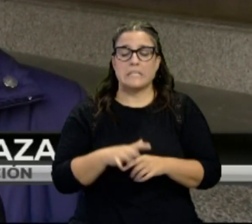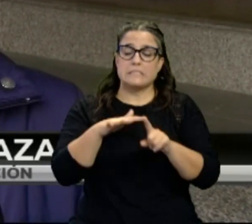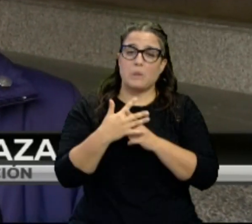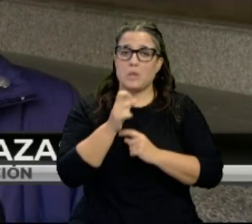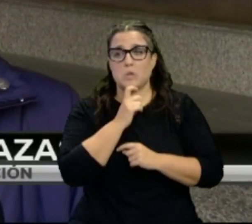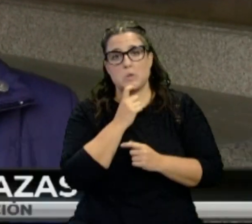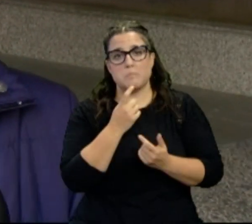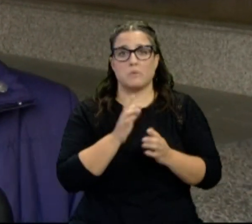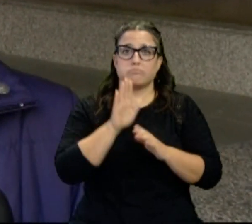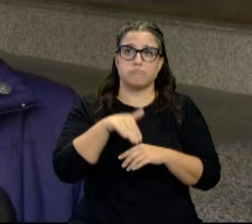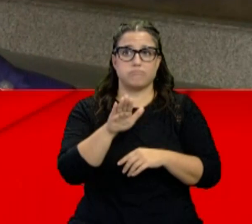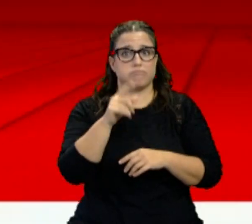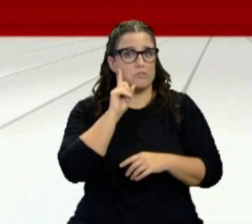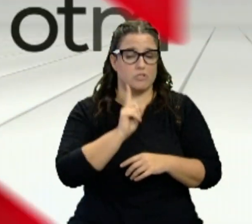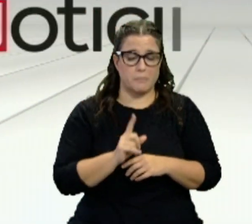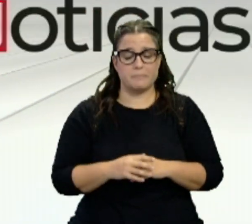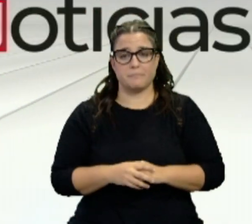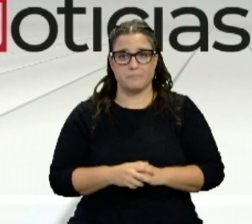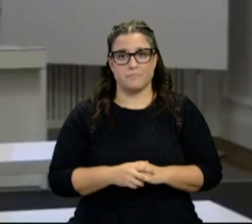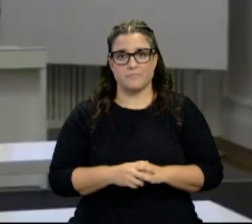vamos para adelante y para atrás.